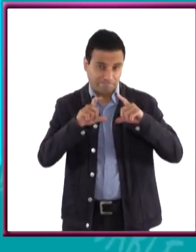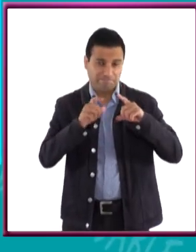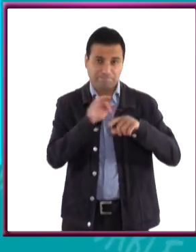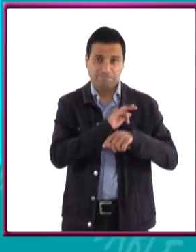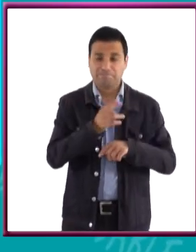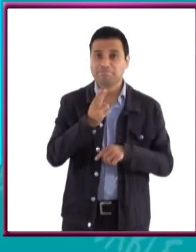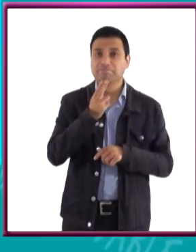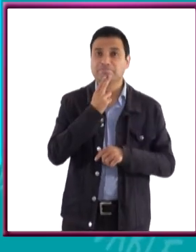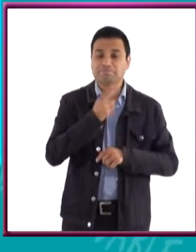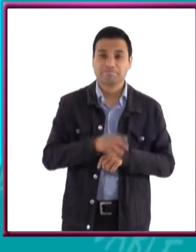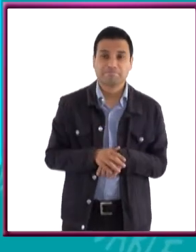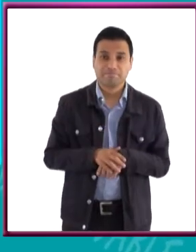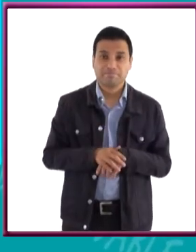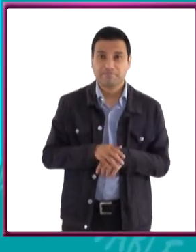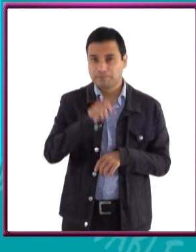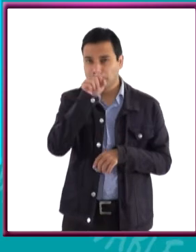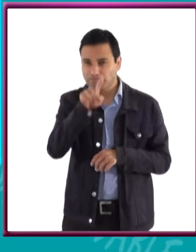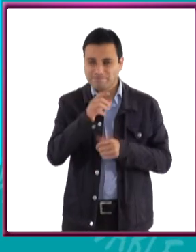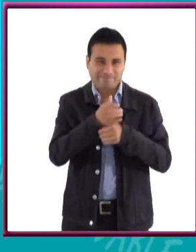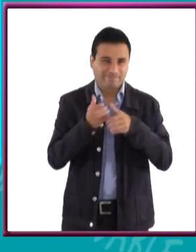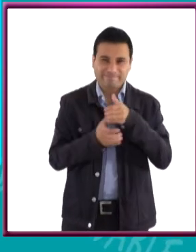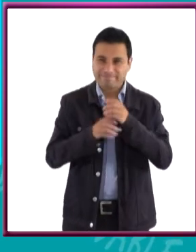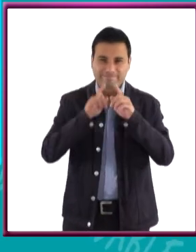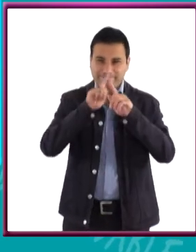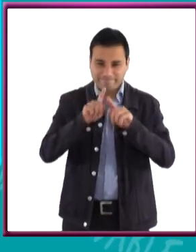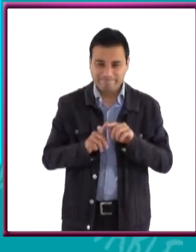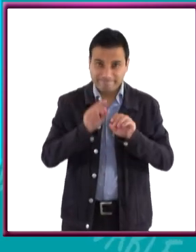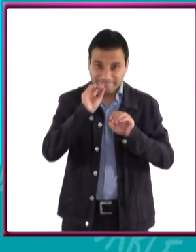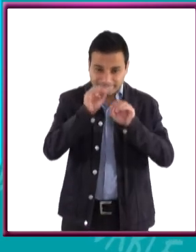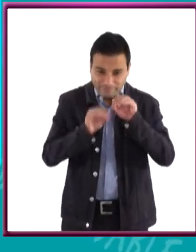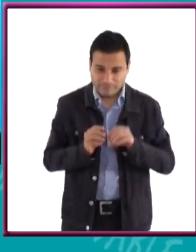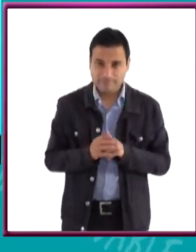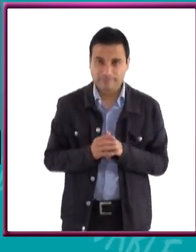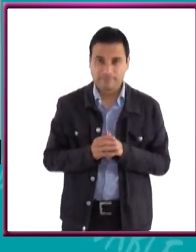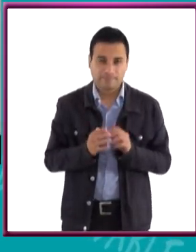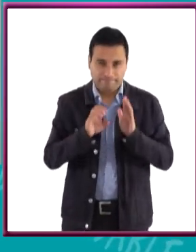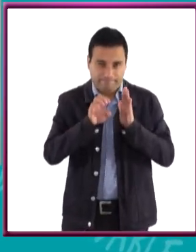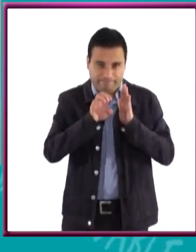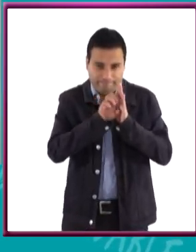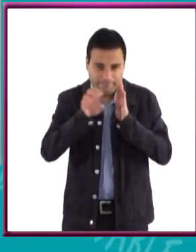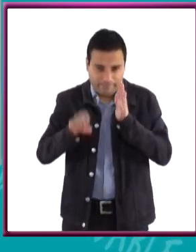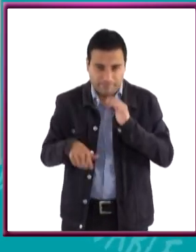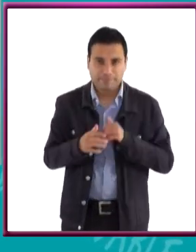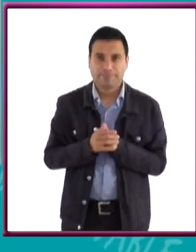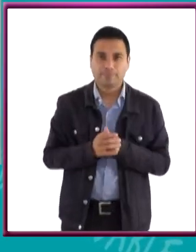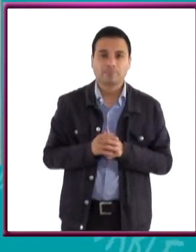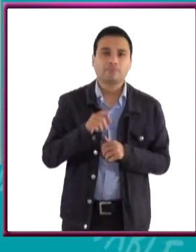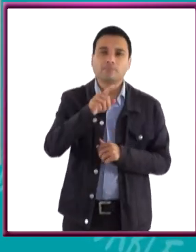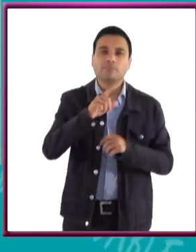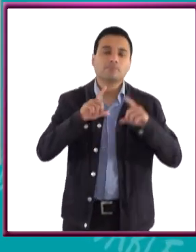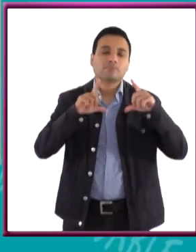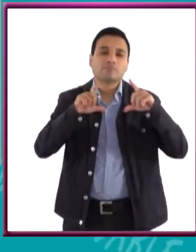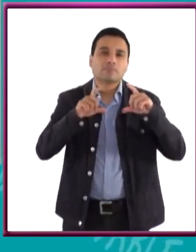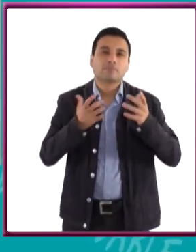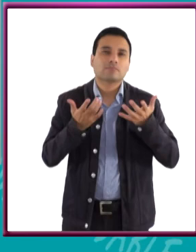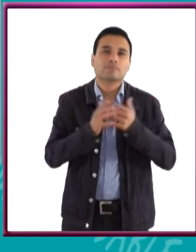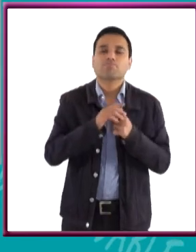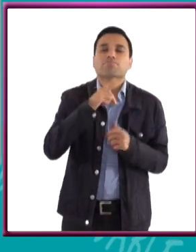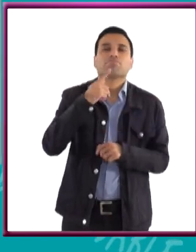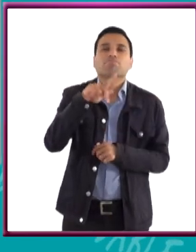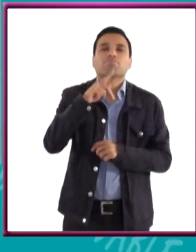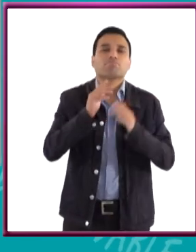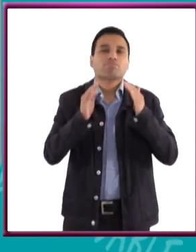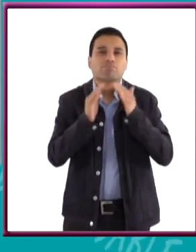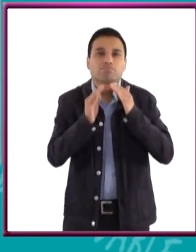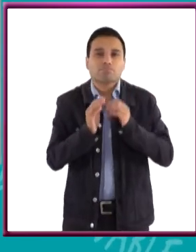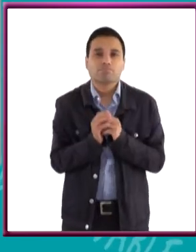en tu storyboard y añade más elementos para enriquecer la historia. Por ejemplo, toma fotografías de actividades de